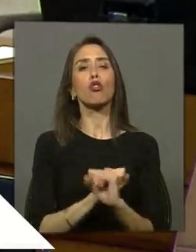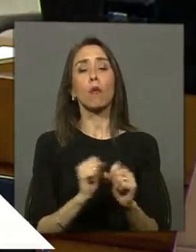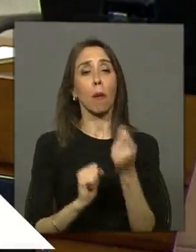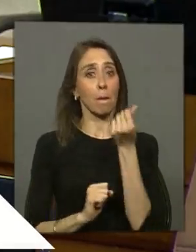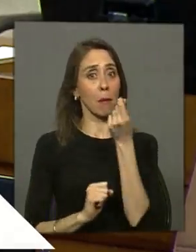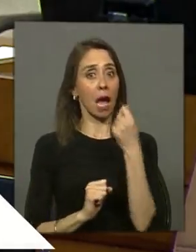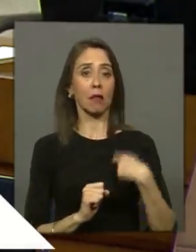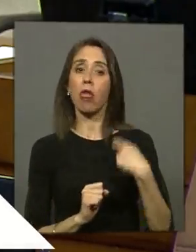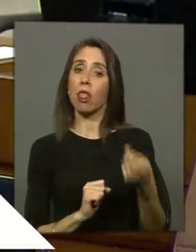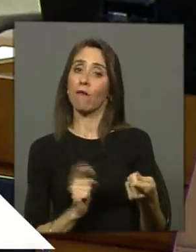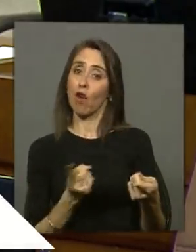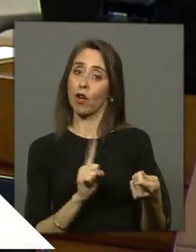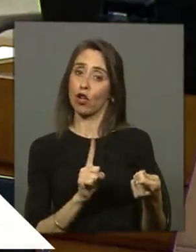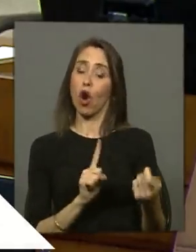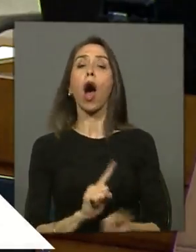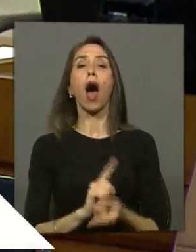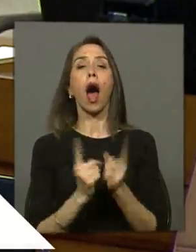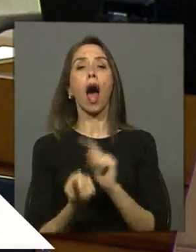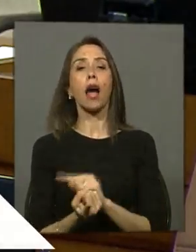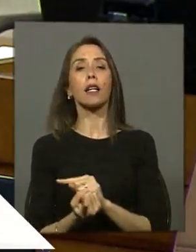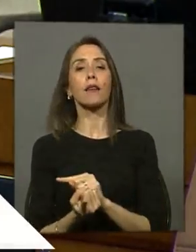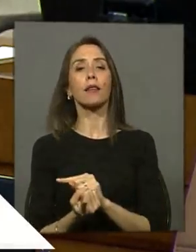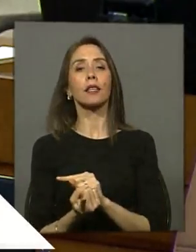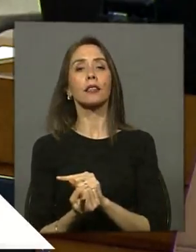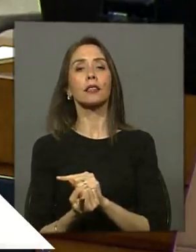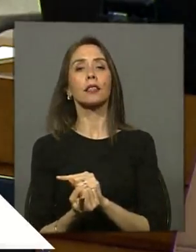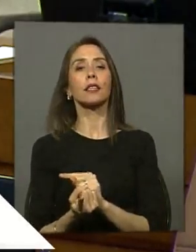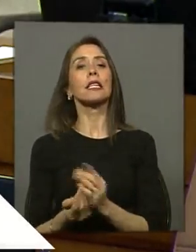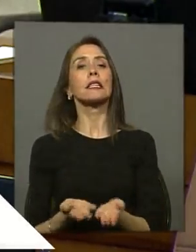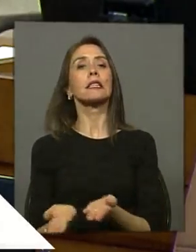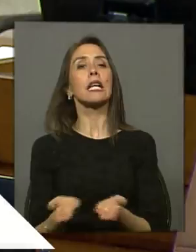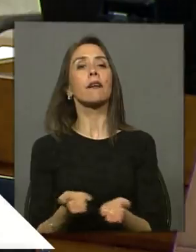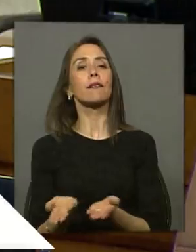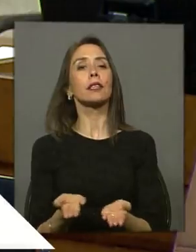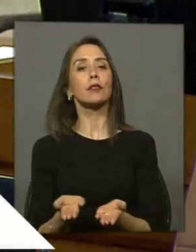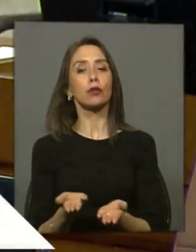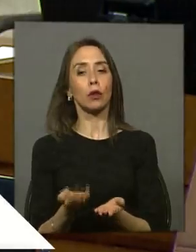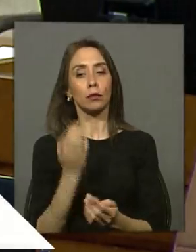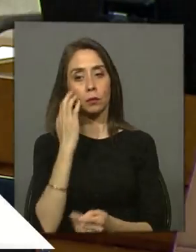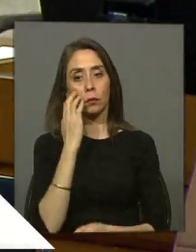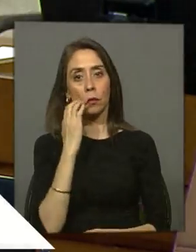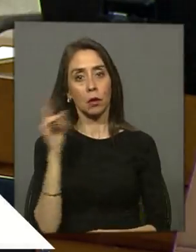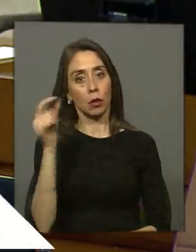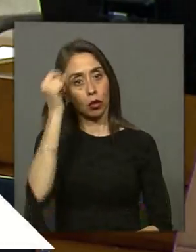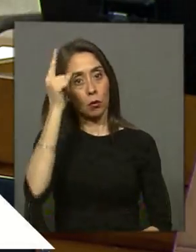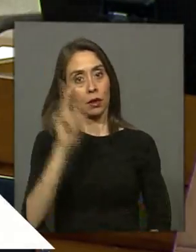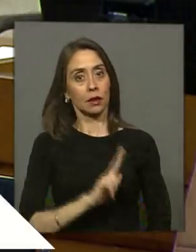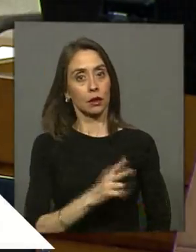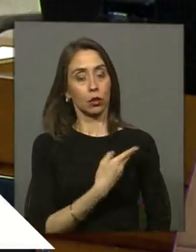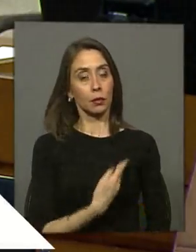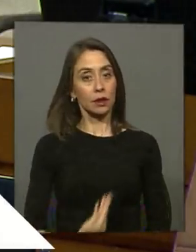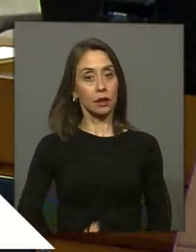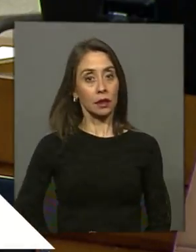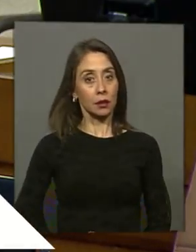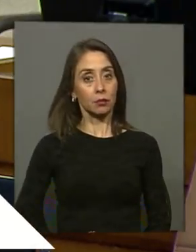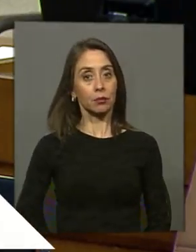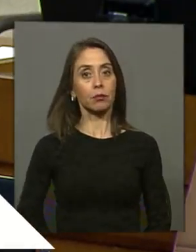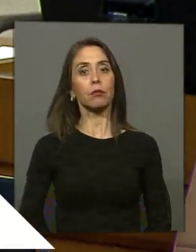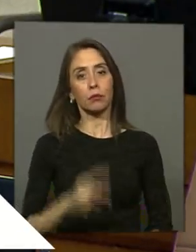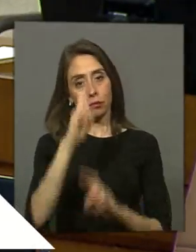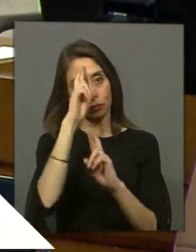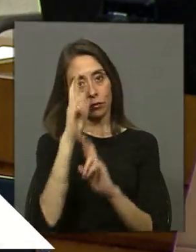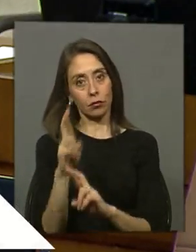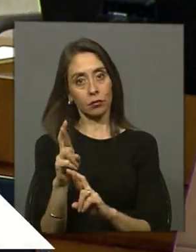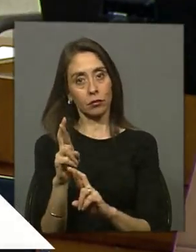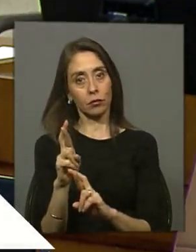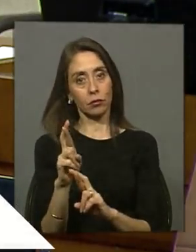devolver ese dinero y que si se lo pueden devolver por la vía de los servicios usted entiende señor presidente con todo respeto